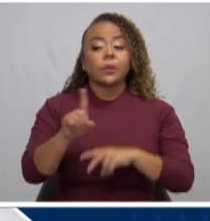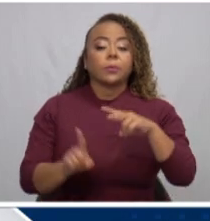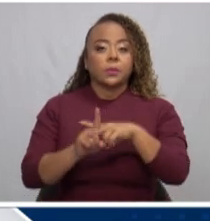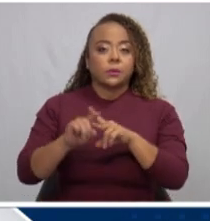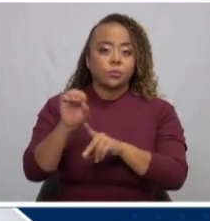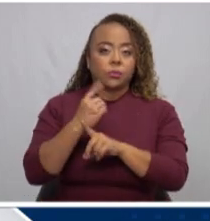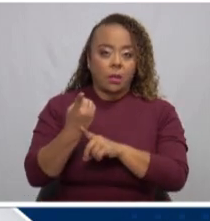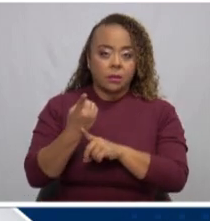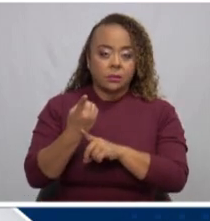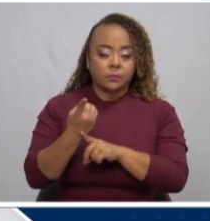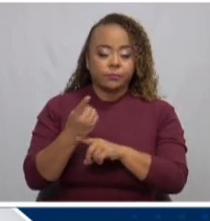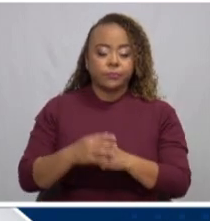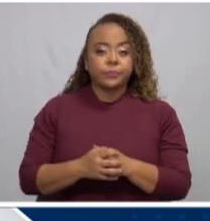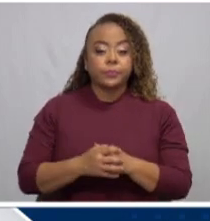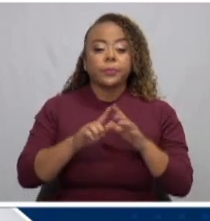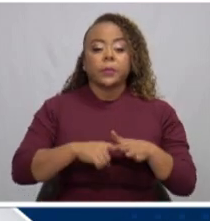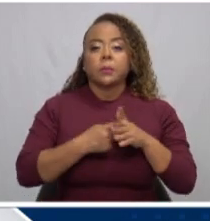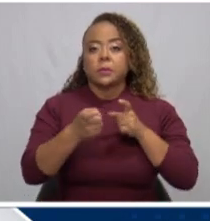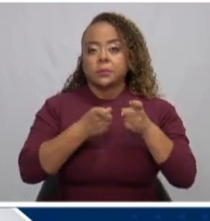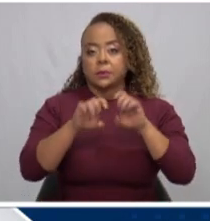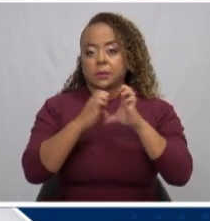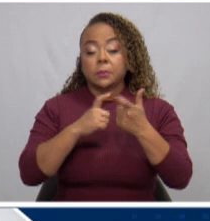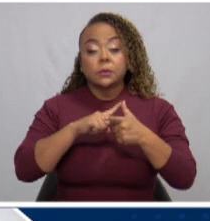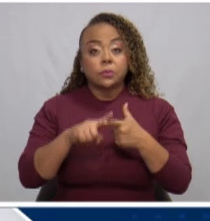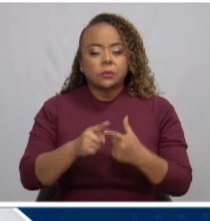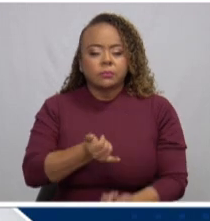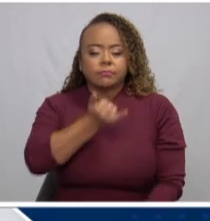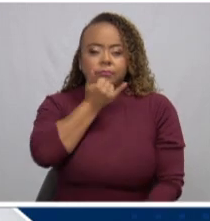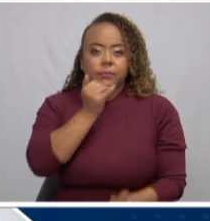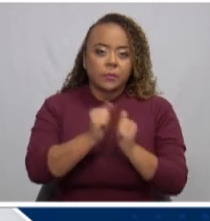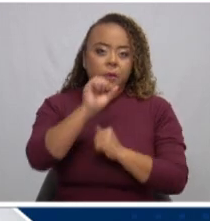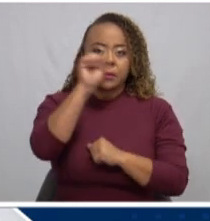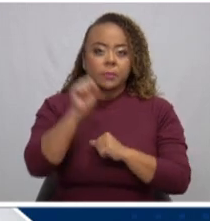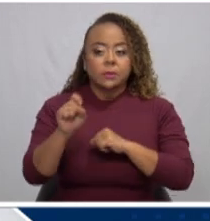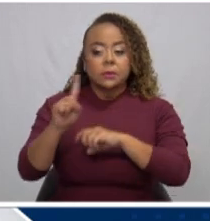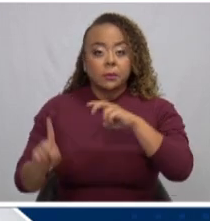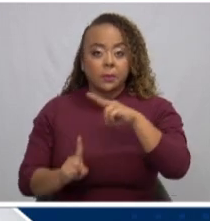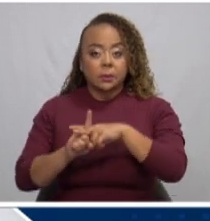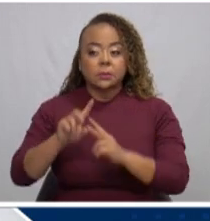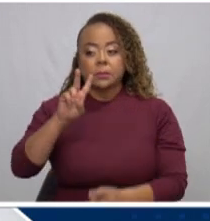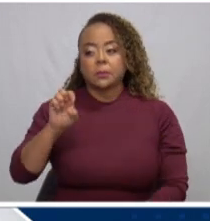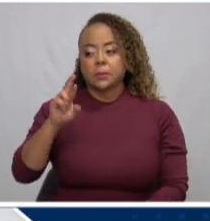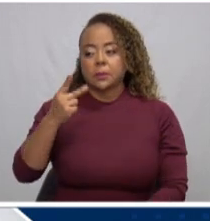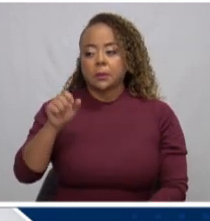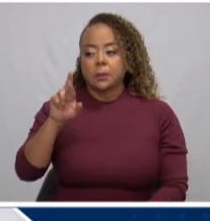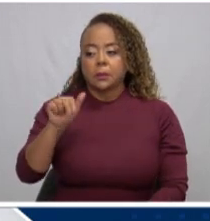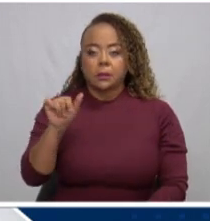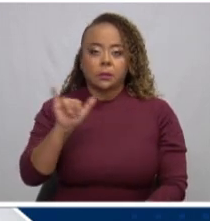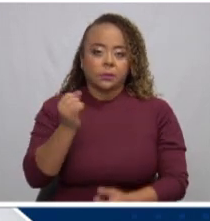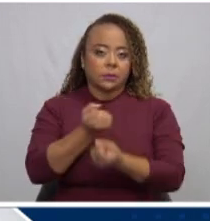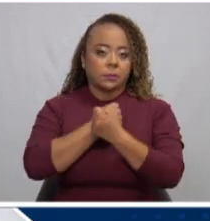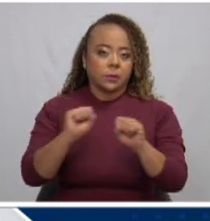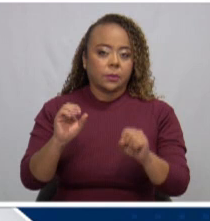sociedades que empiezan a administrar el equipo Entonces qué pasa con sapriza aparece Jorge Vergara como Salvador con